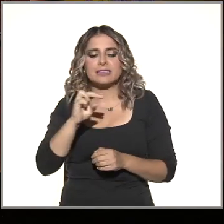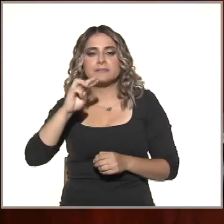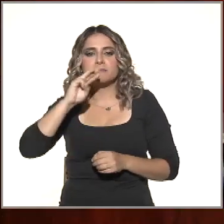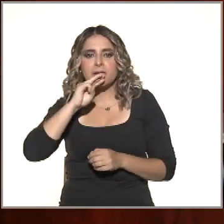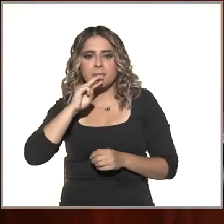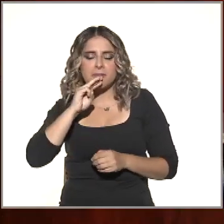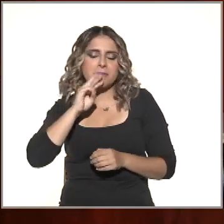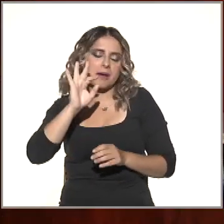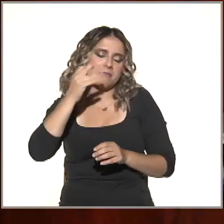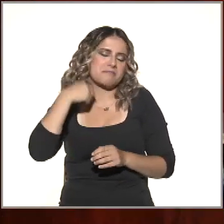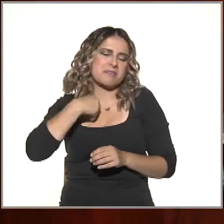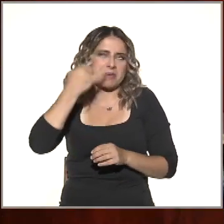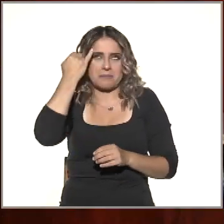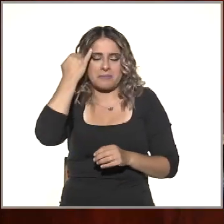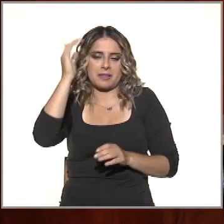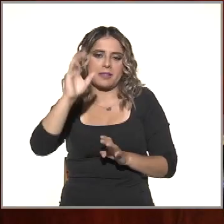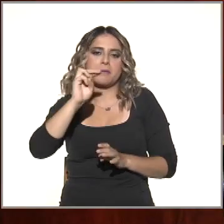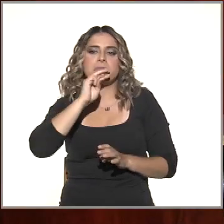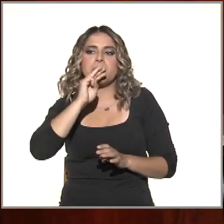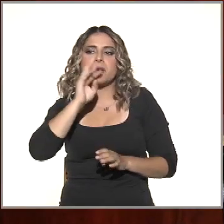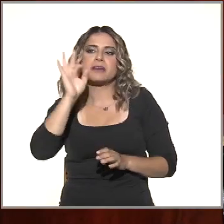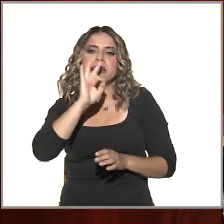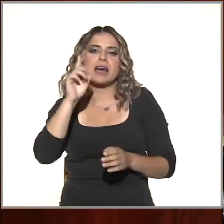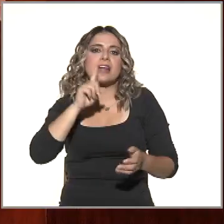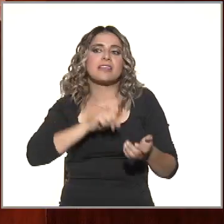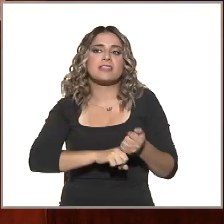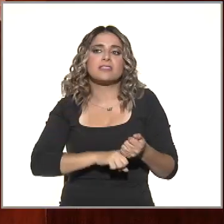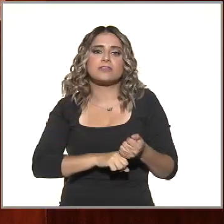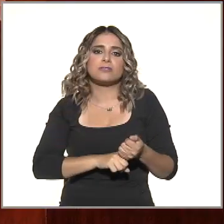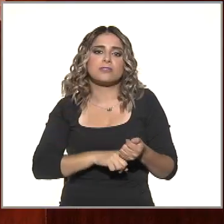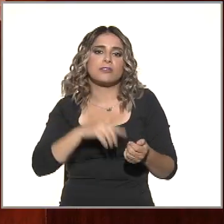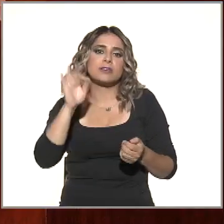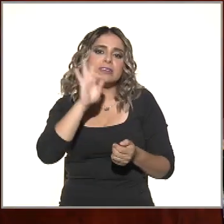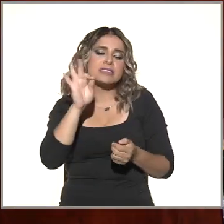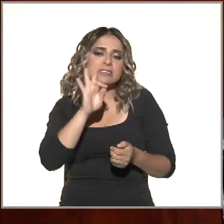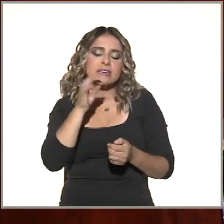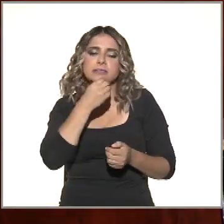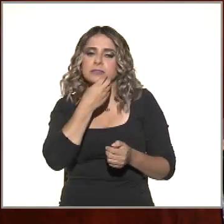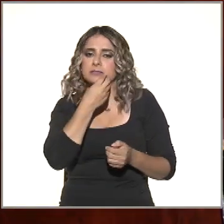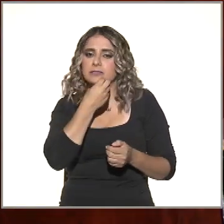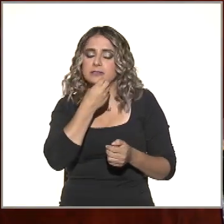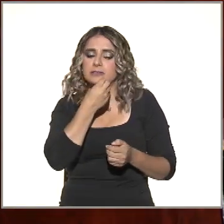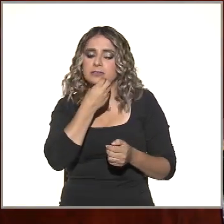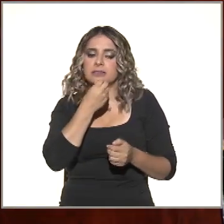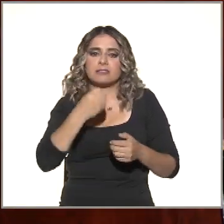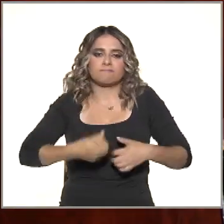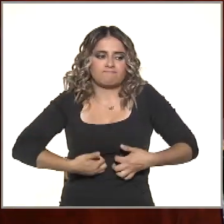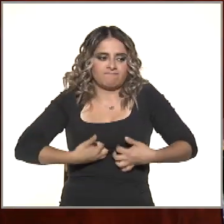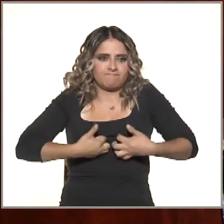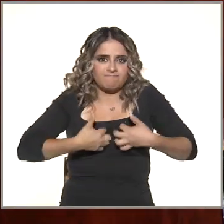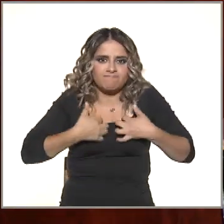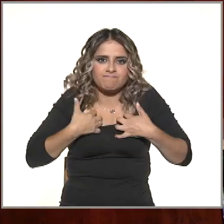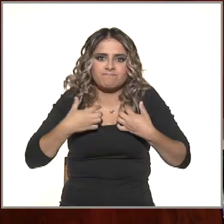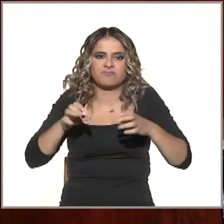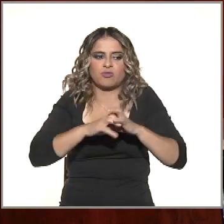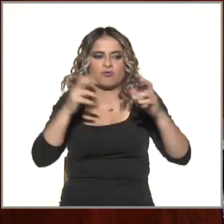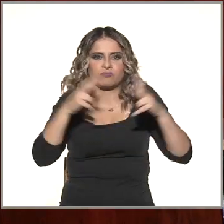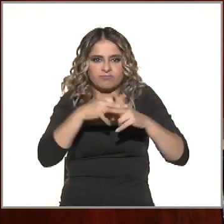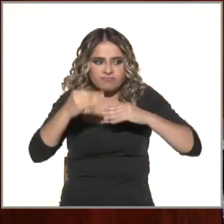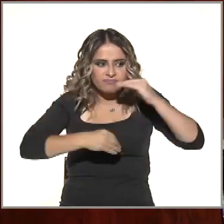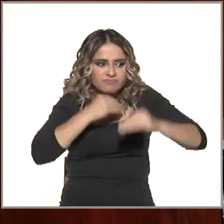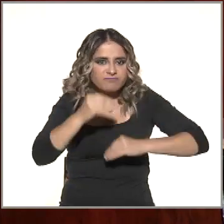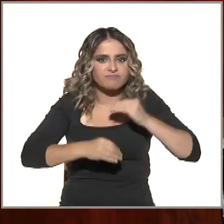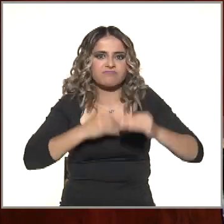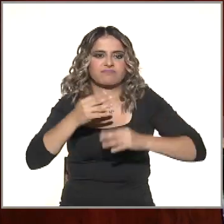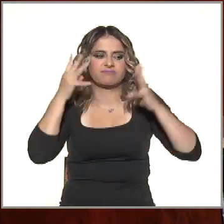estoy inventando, para decir cosas desagradables. O sea, a lo mejor era en un momento Groserías. álgido, delicado, donde había habido un pleito,